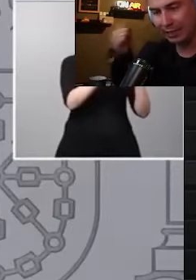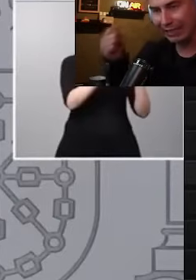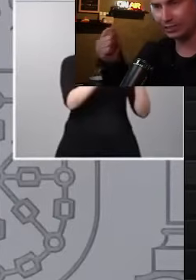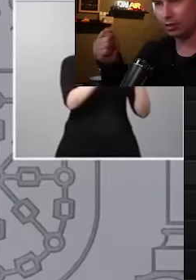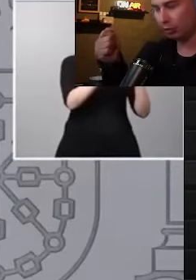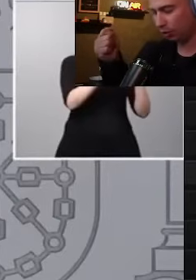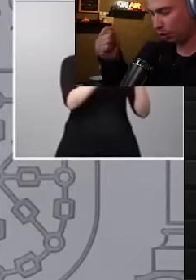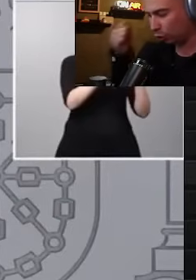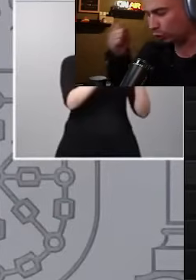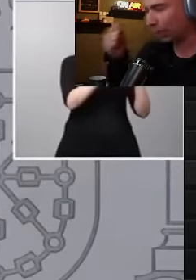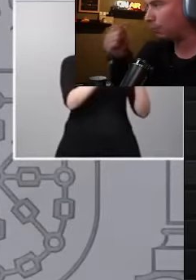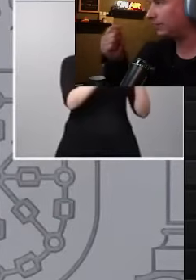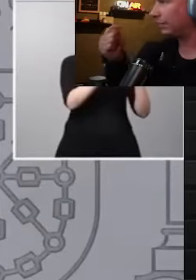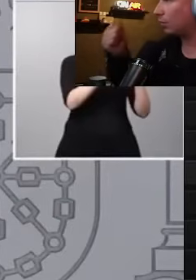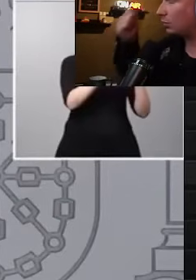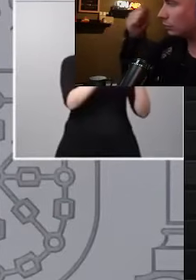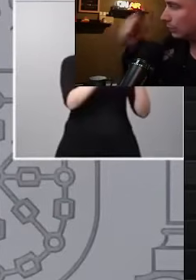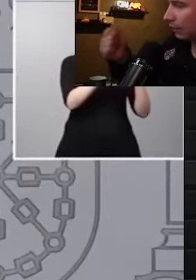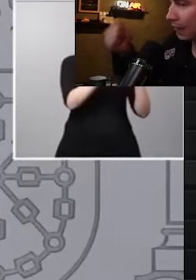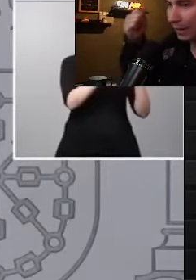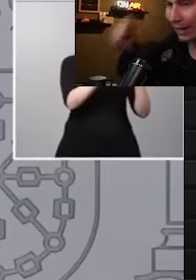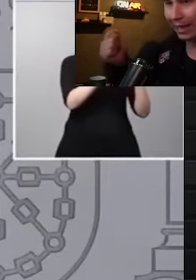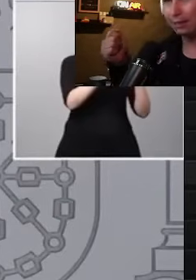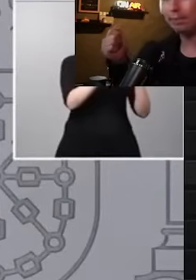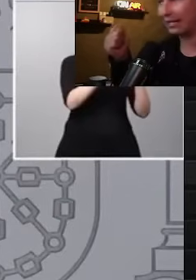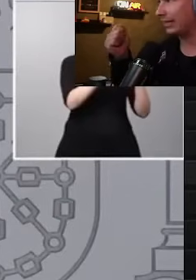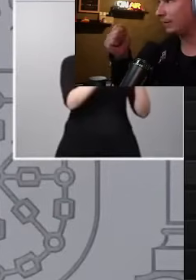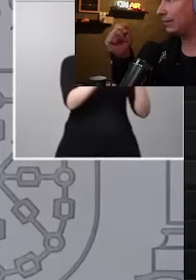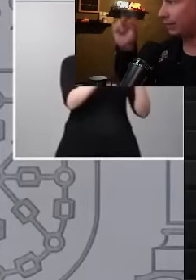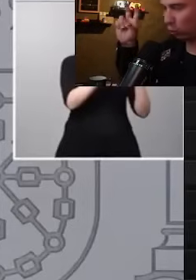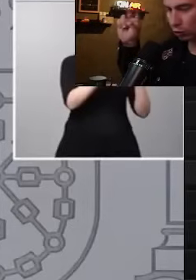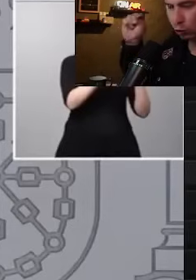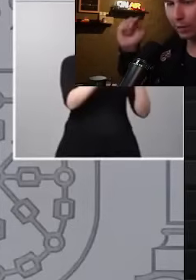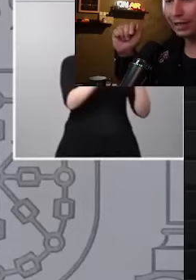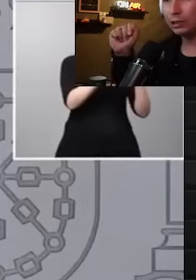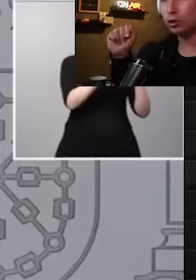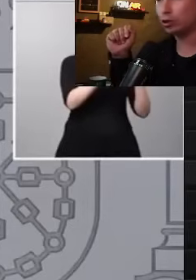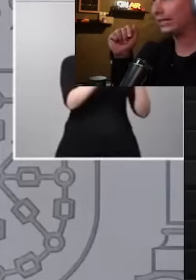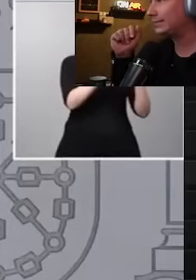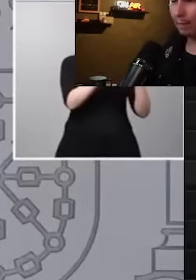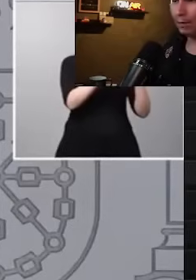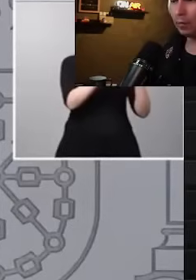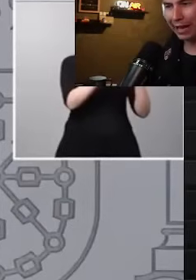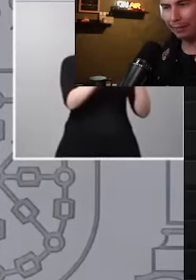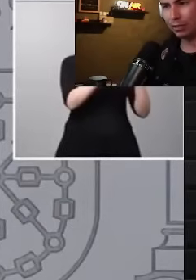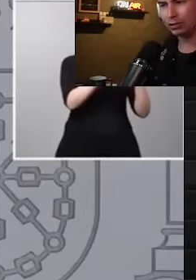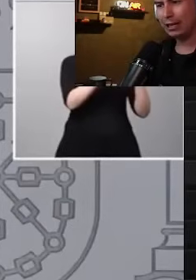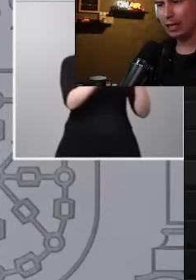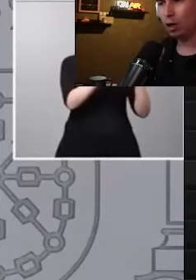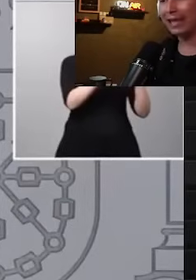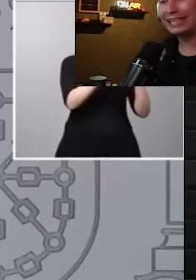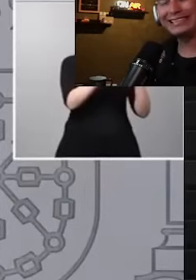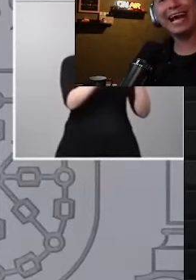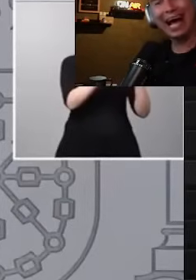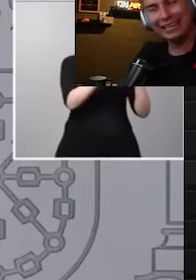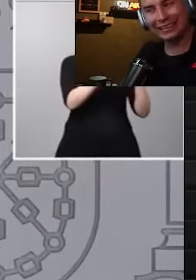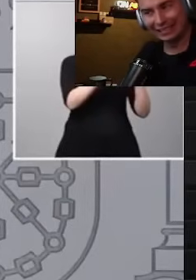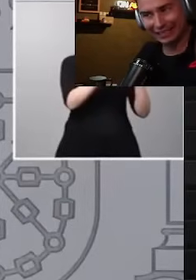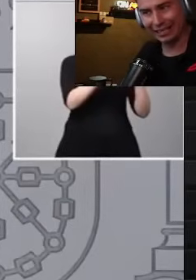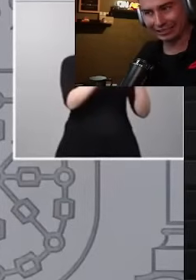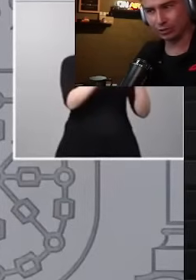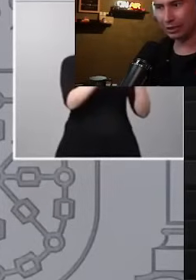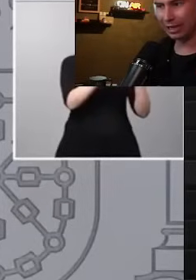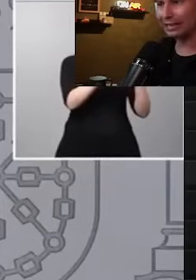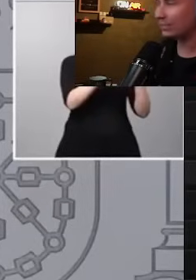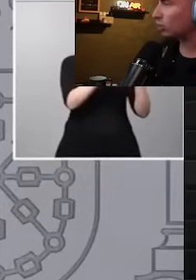del ministro Óscar Puente cuando llamaba a Milei prácticamente consume sustancia. Pero miremos lo que decía antes